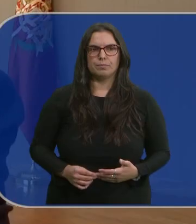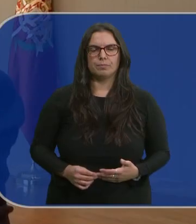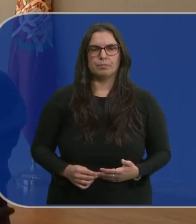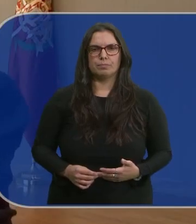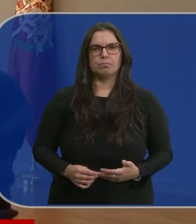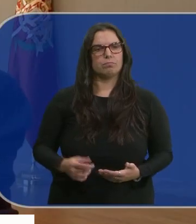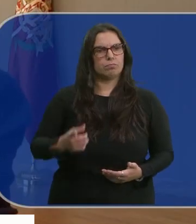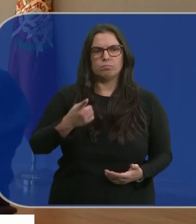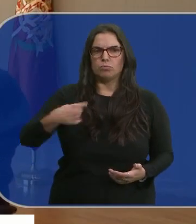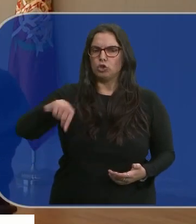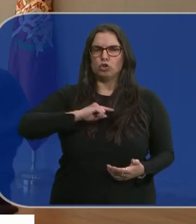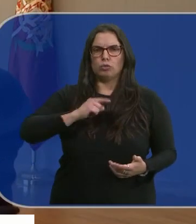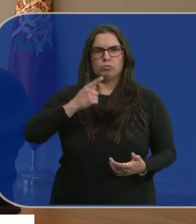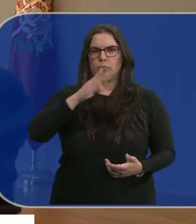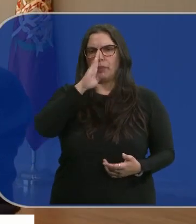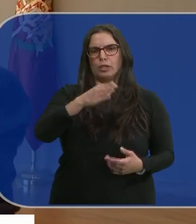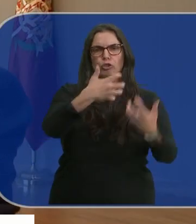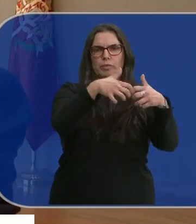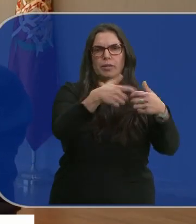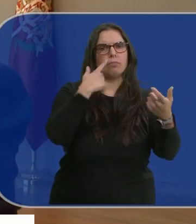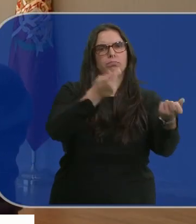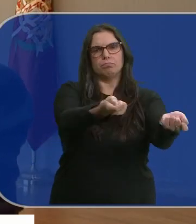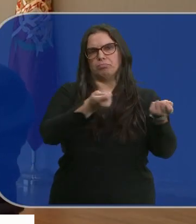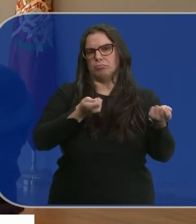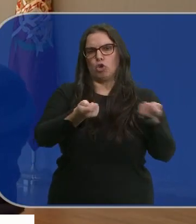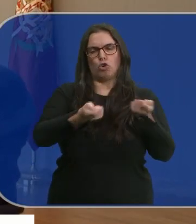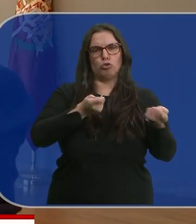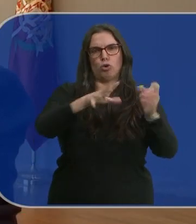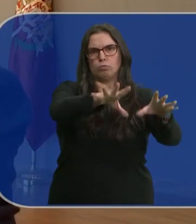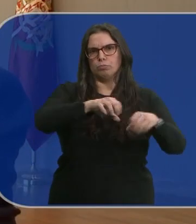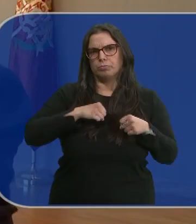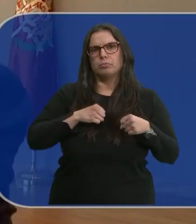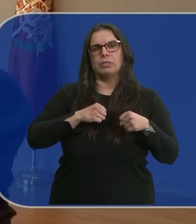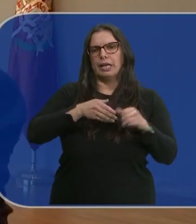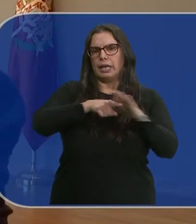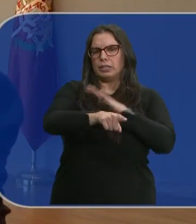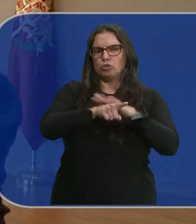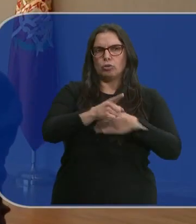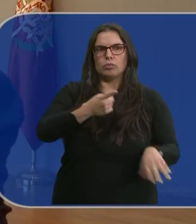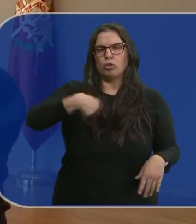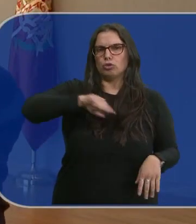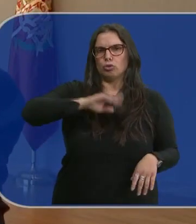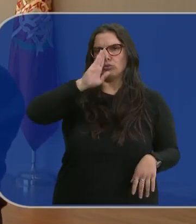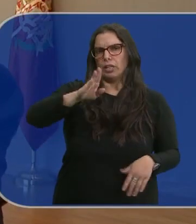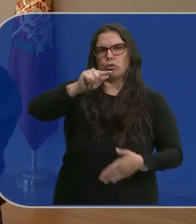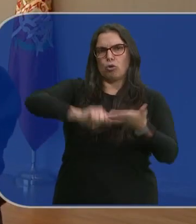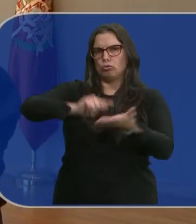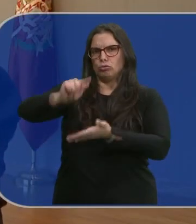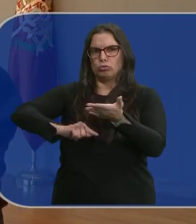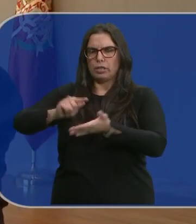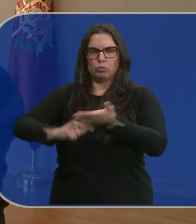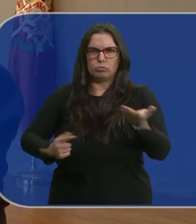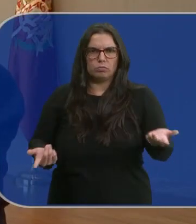Coger nosotros el control de la planta y la gestión y vamos a contratar nosotros directamente, o sea,